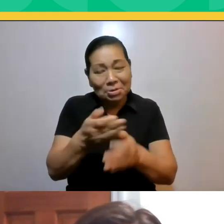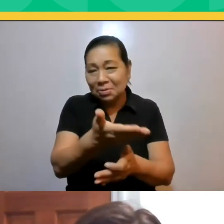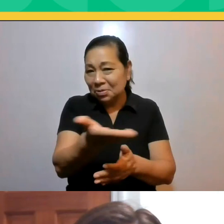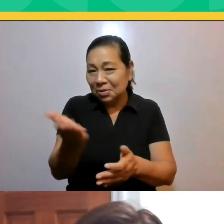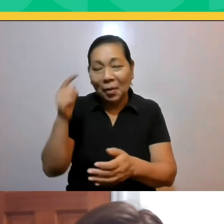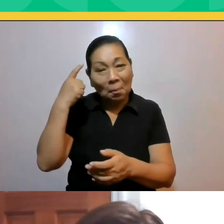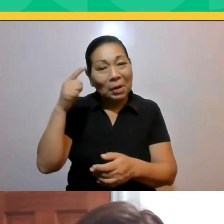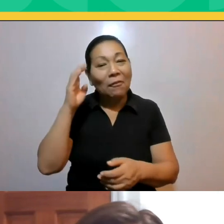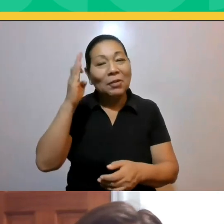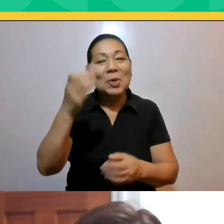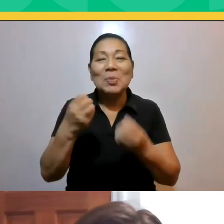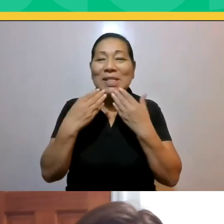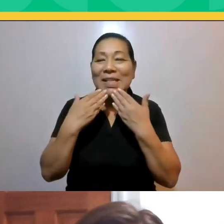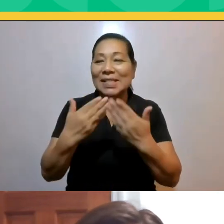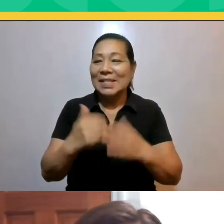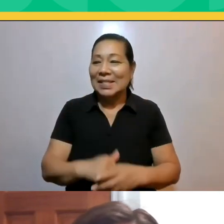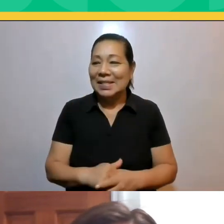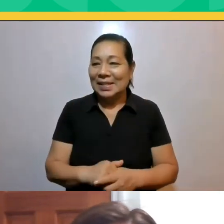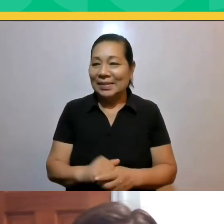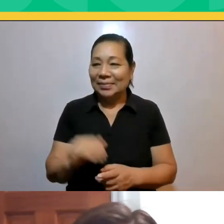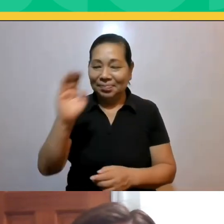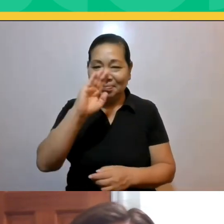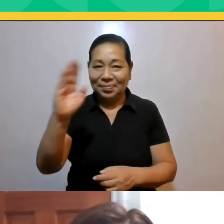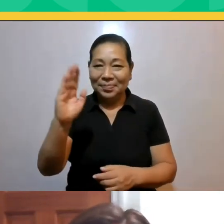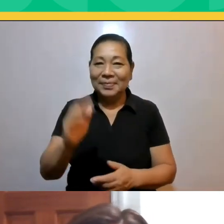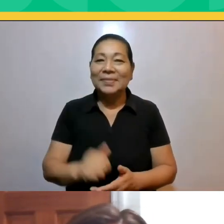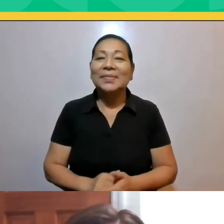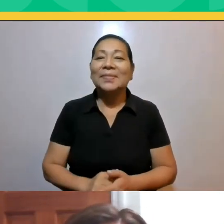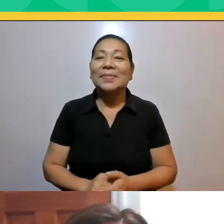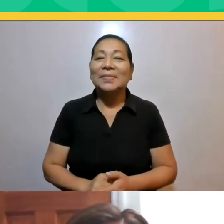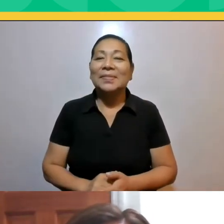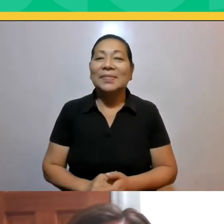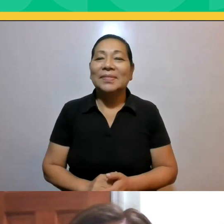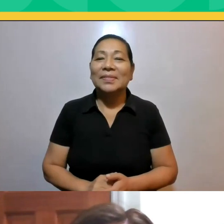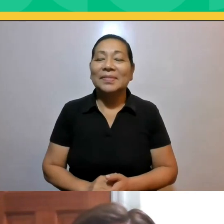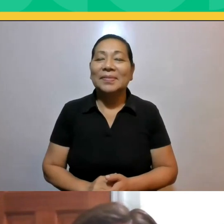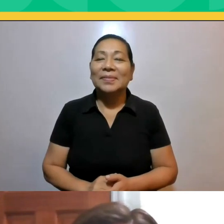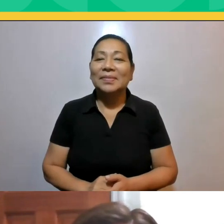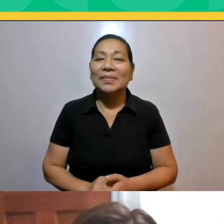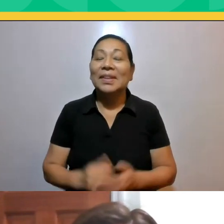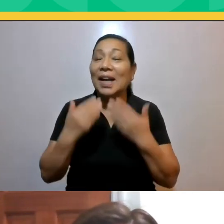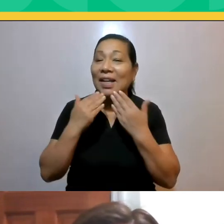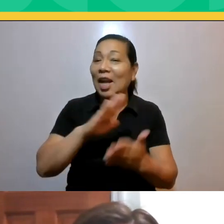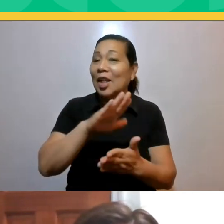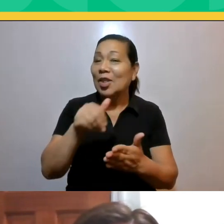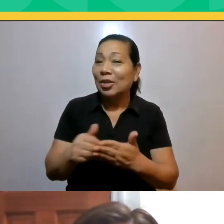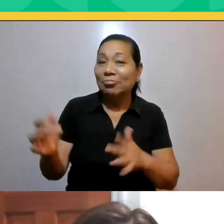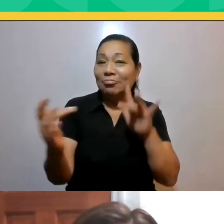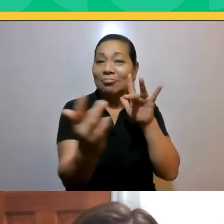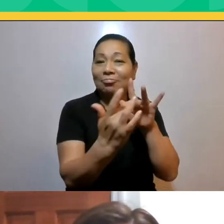a futuro. Muchas gracias, hasta luego. Muchas gracias, doctor. Hasta luego. Y muchas gracias a todos por